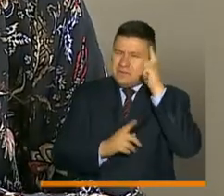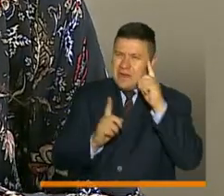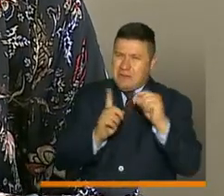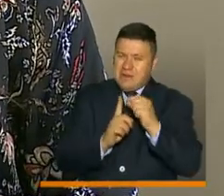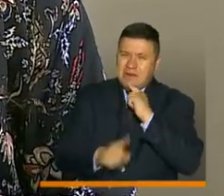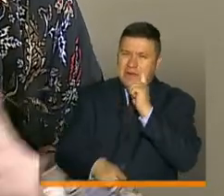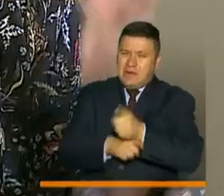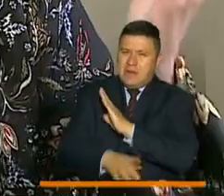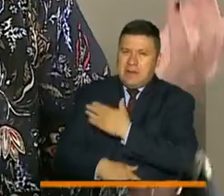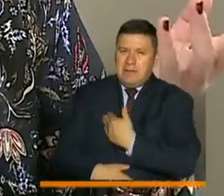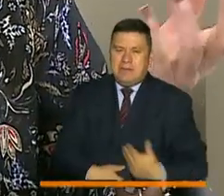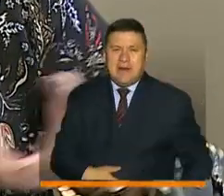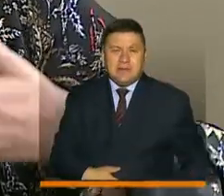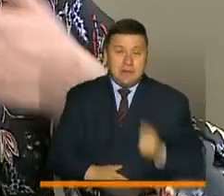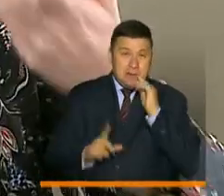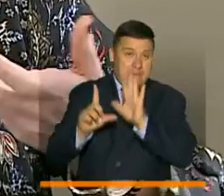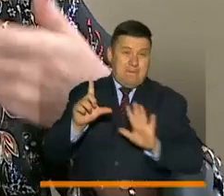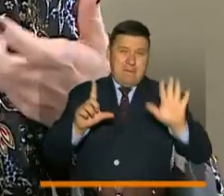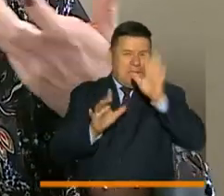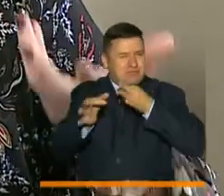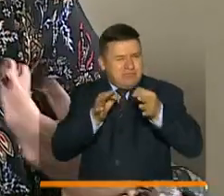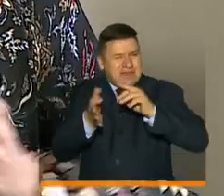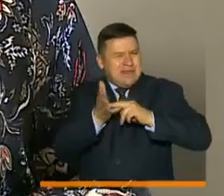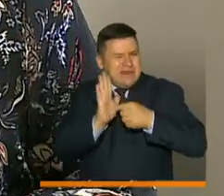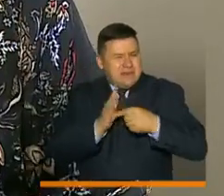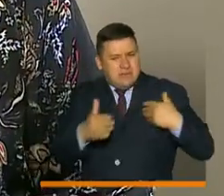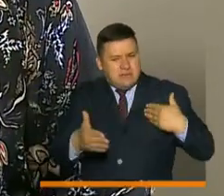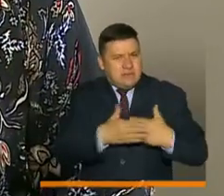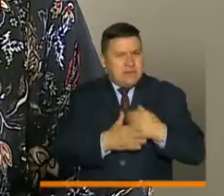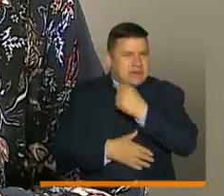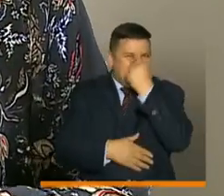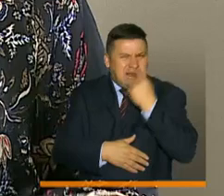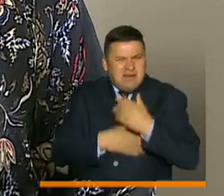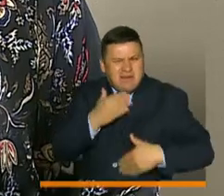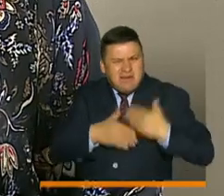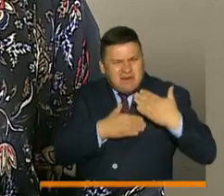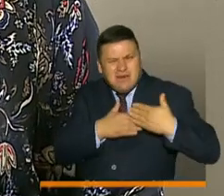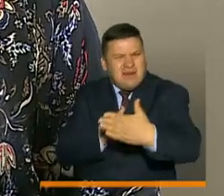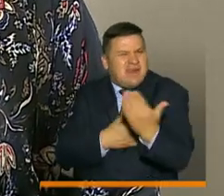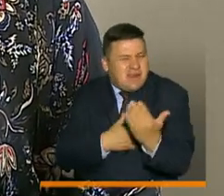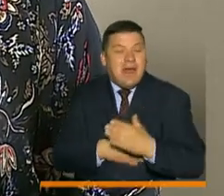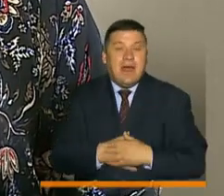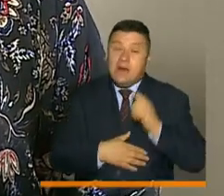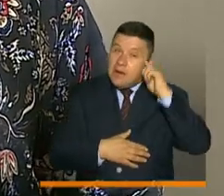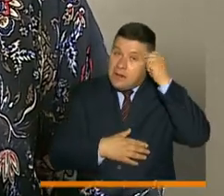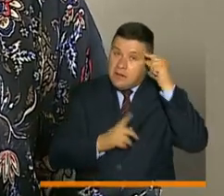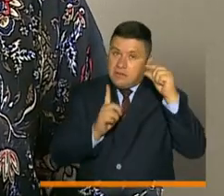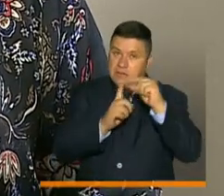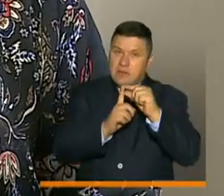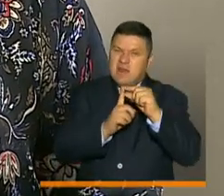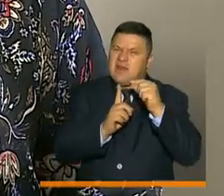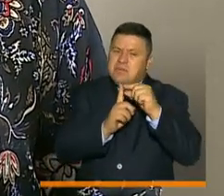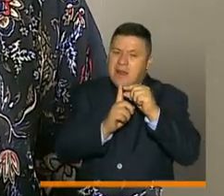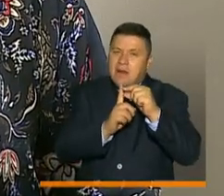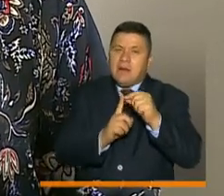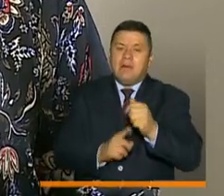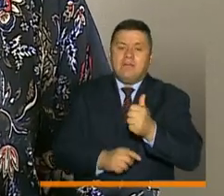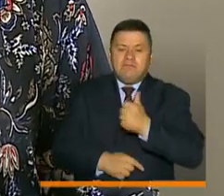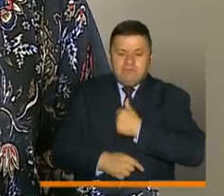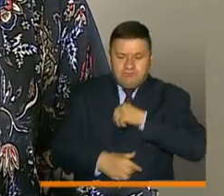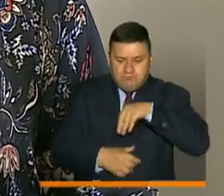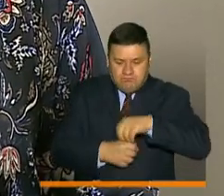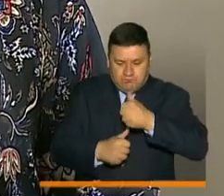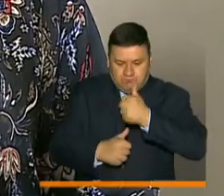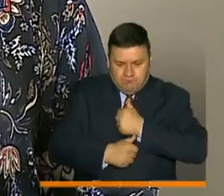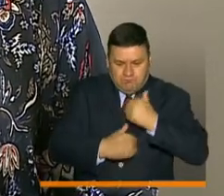que mencionaba el presidente y en el video que nos explica qué viene a partir de septiembre. Recordemos la palabra corresponsabilidad. Esto lo hacemos